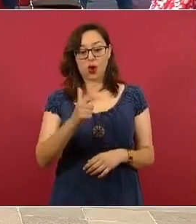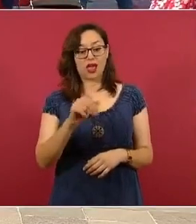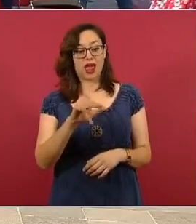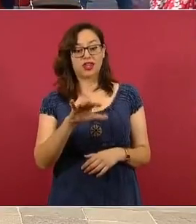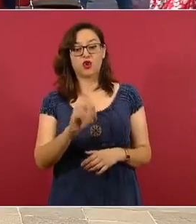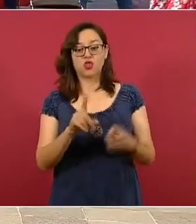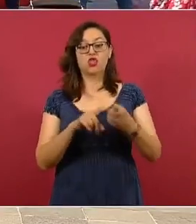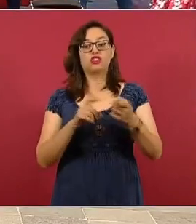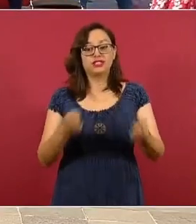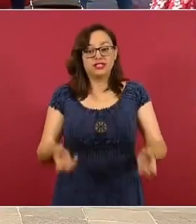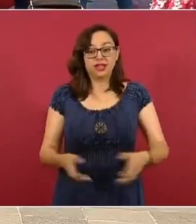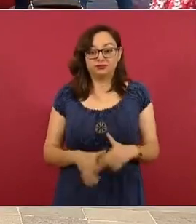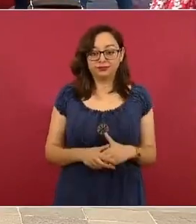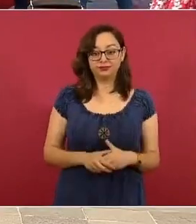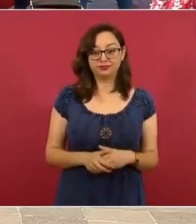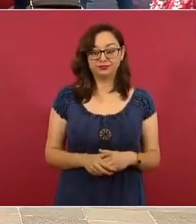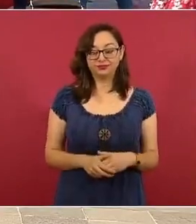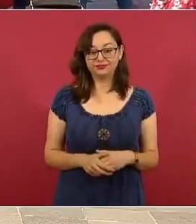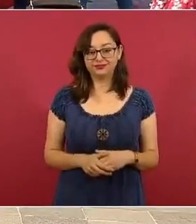producirlo,